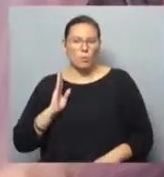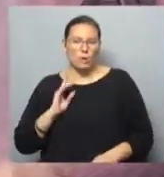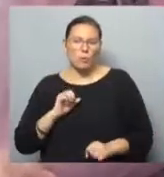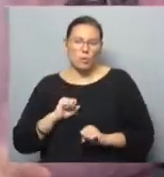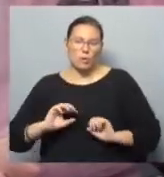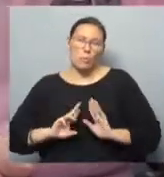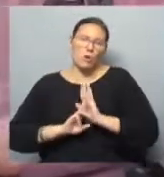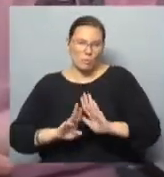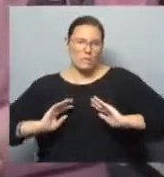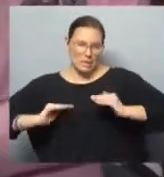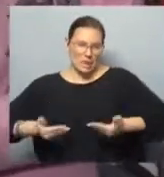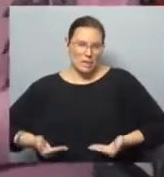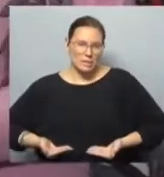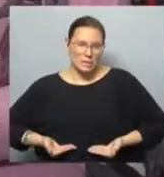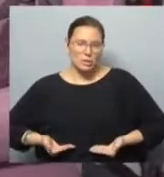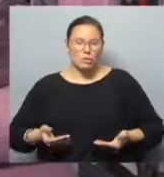la representa,